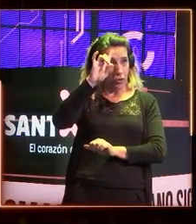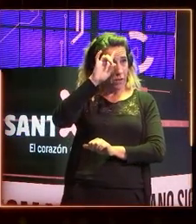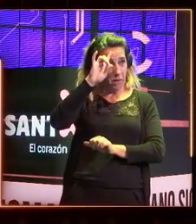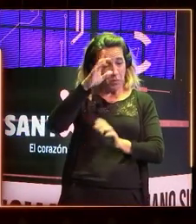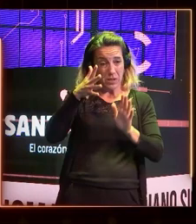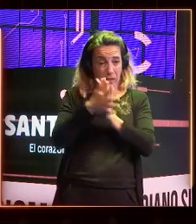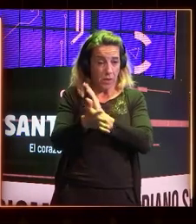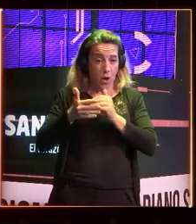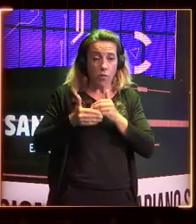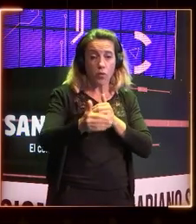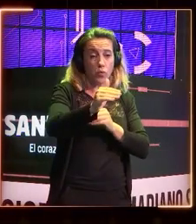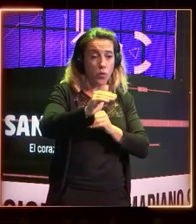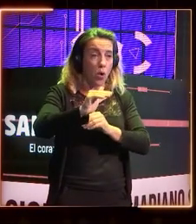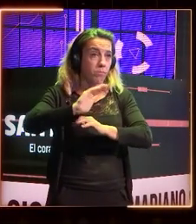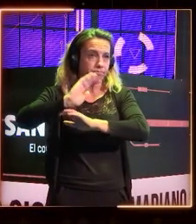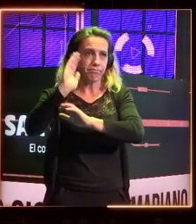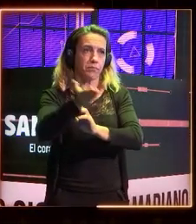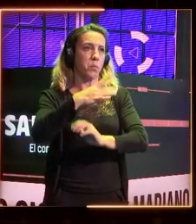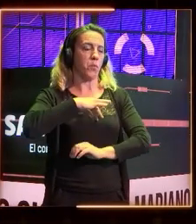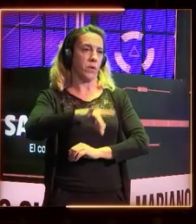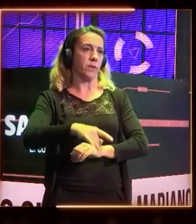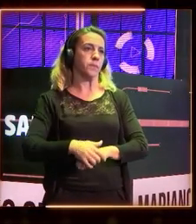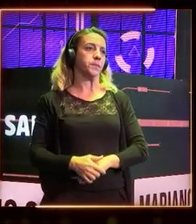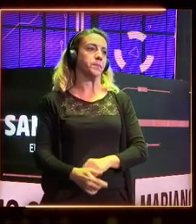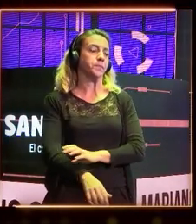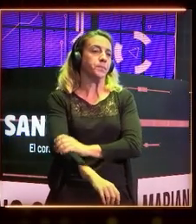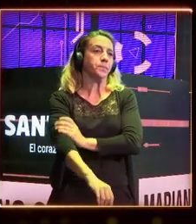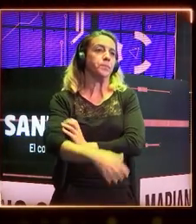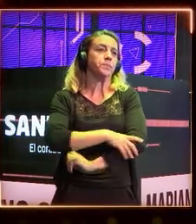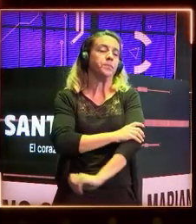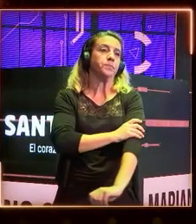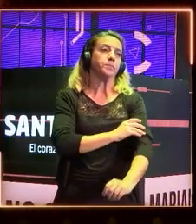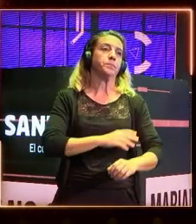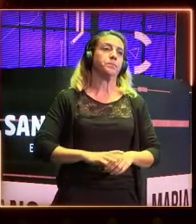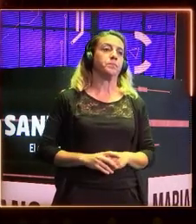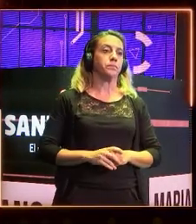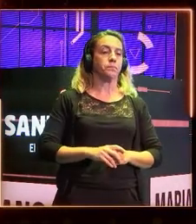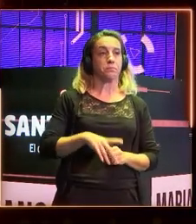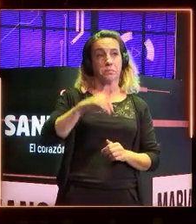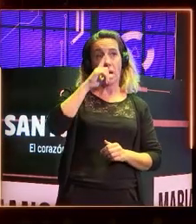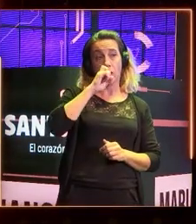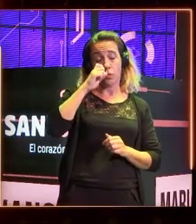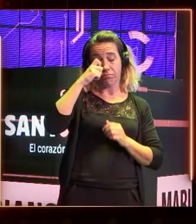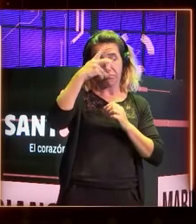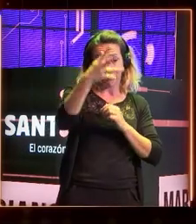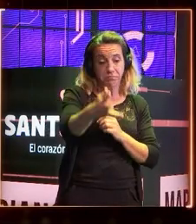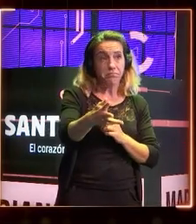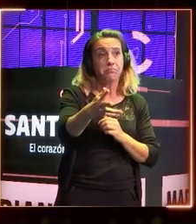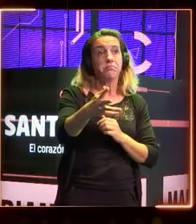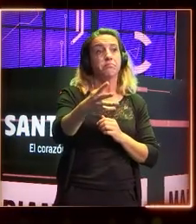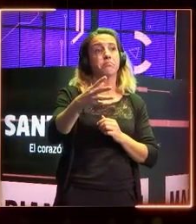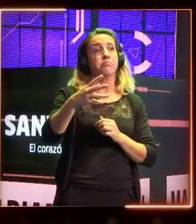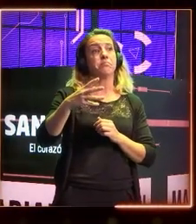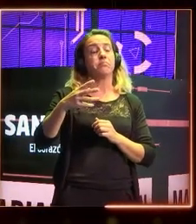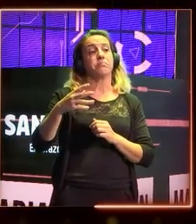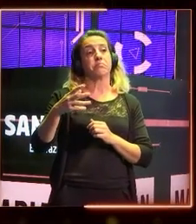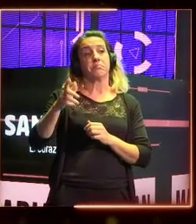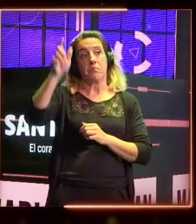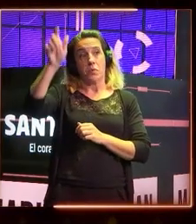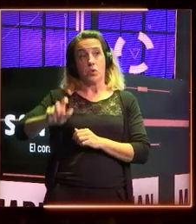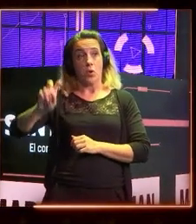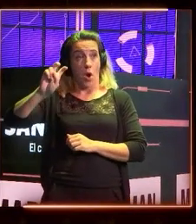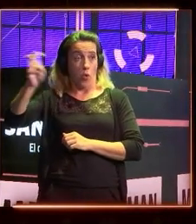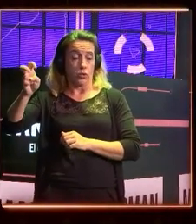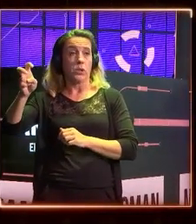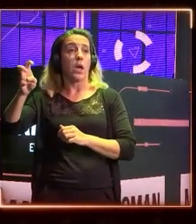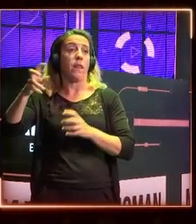futuro de esta tecnología incipiente que estamos creando unos años después wenb en el mit ya de la otra costa en Estados